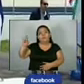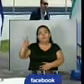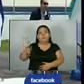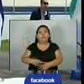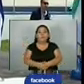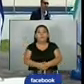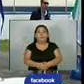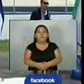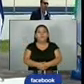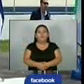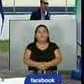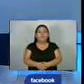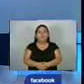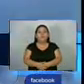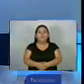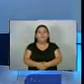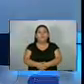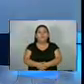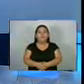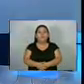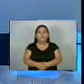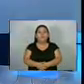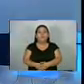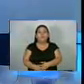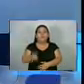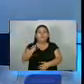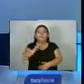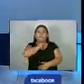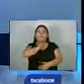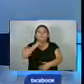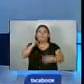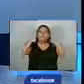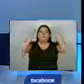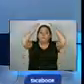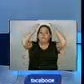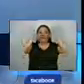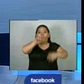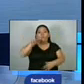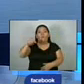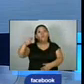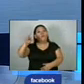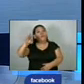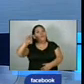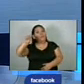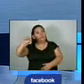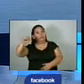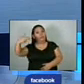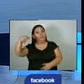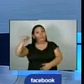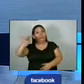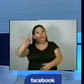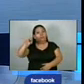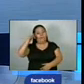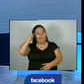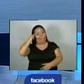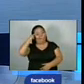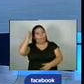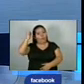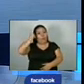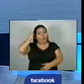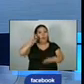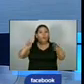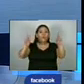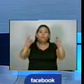Dair Tadeo Y el Cardenal de la Iglesia Católica Gregorio Rosa Chávez también dio su postura ante la